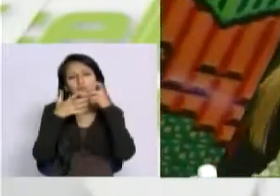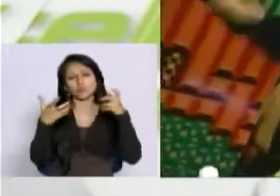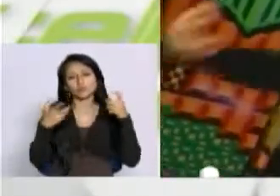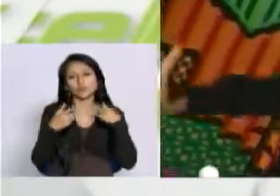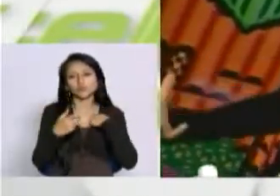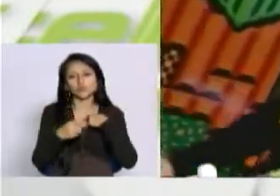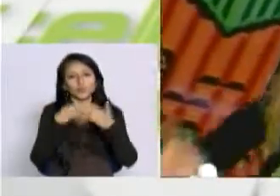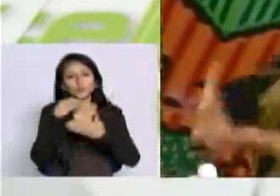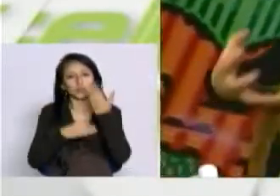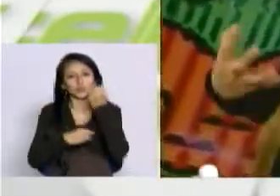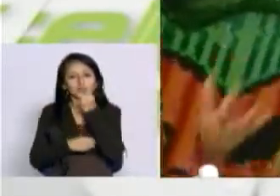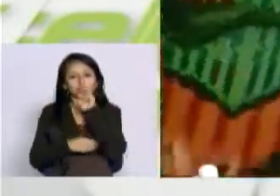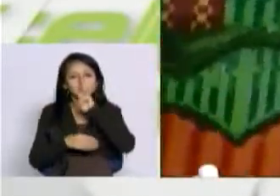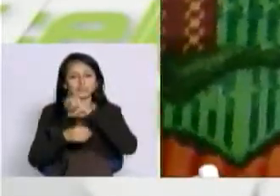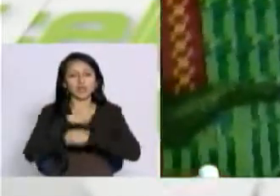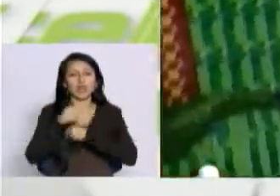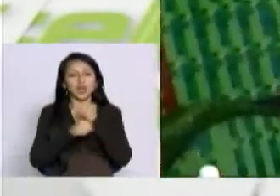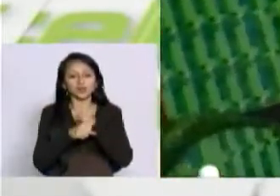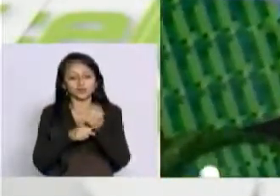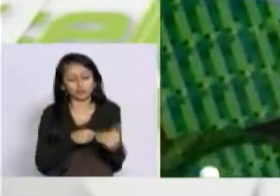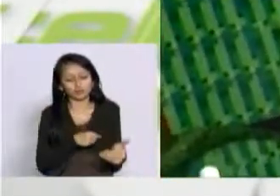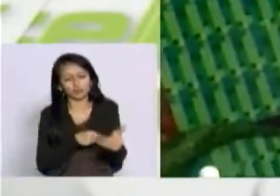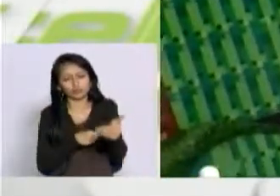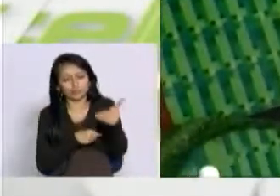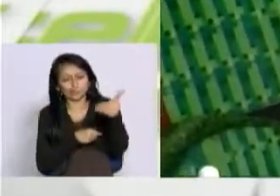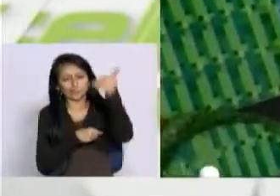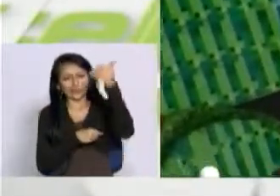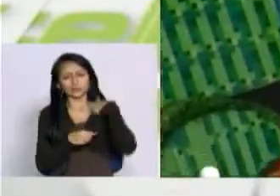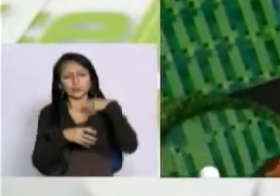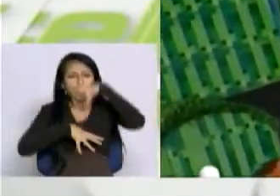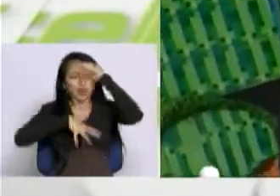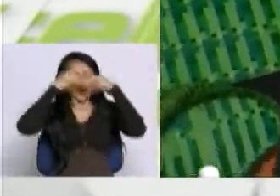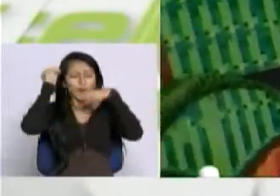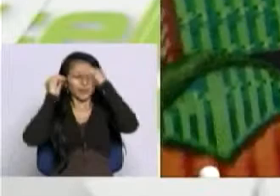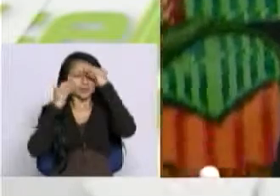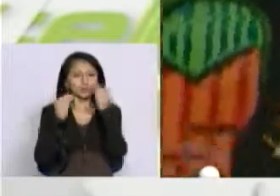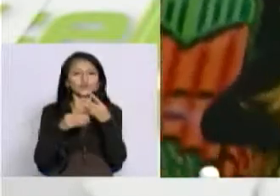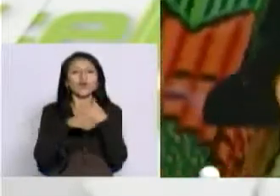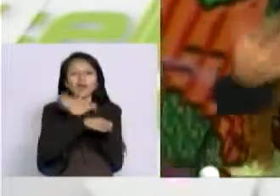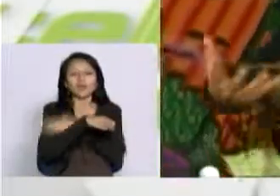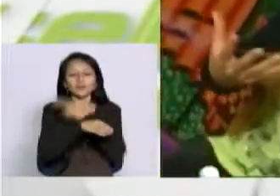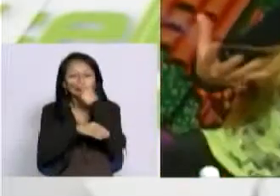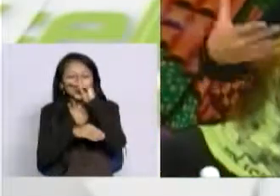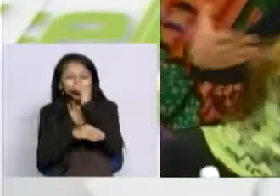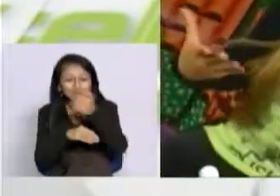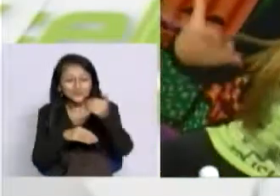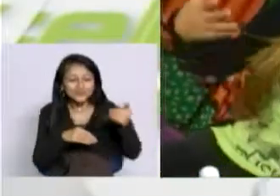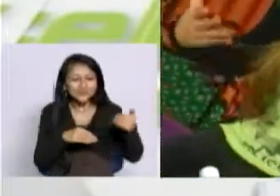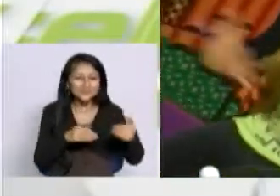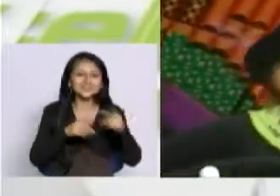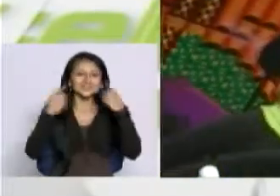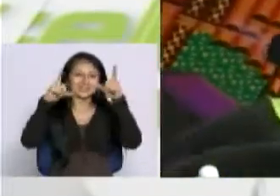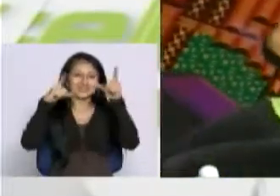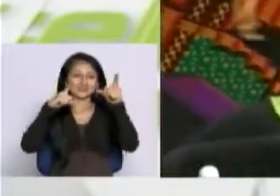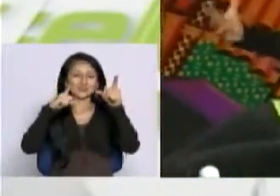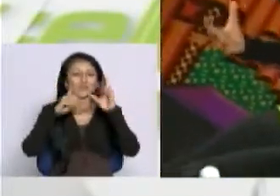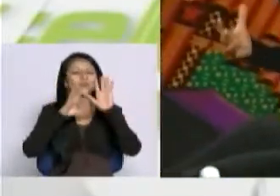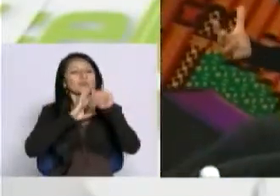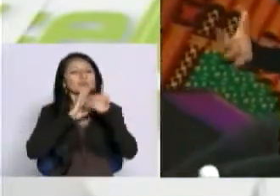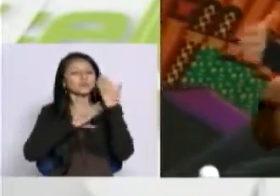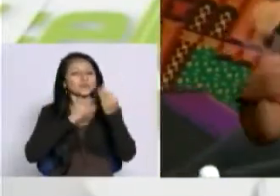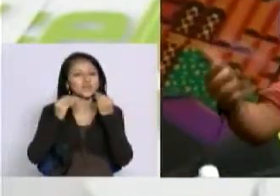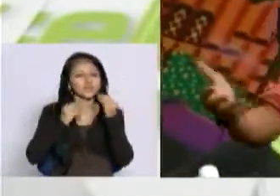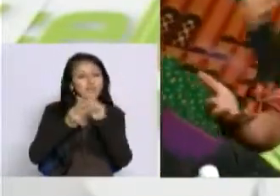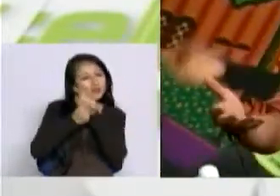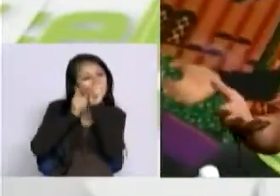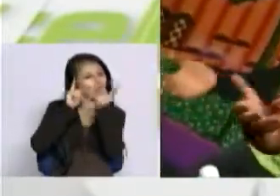desde los 13 años en el canal, entonces he aprendido demasiado. Empecé en la franja infantil, ya luego hicimos como